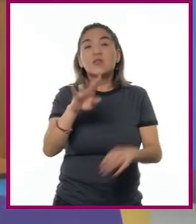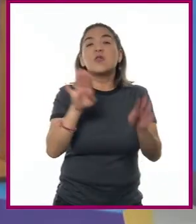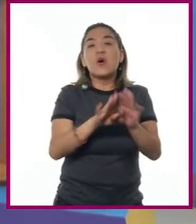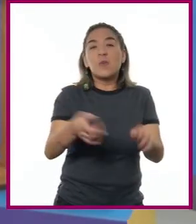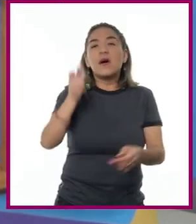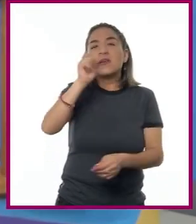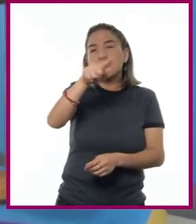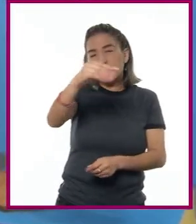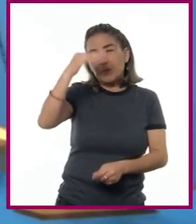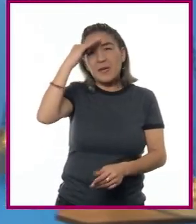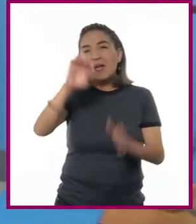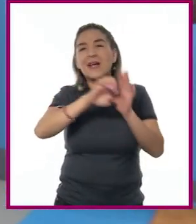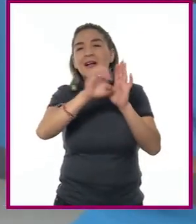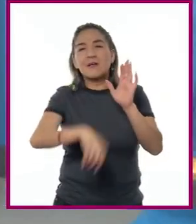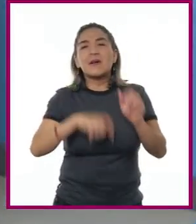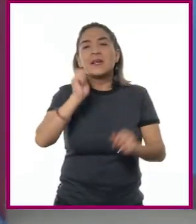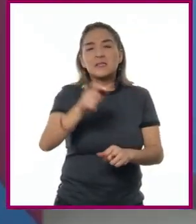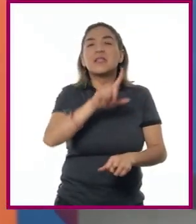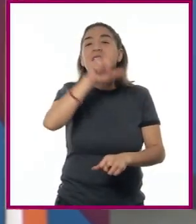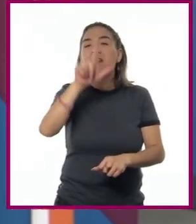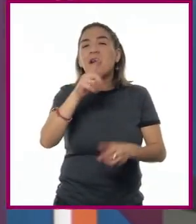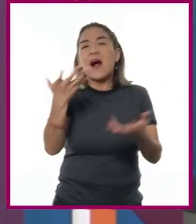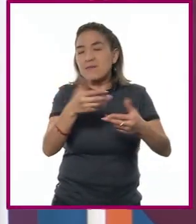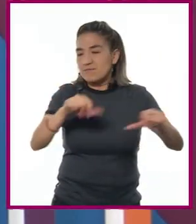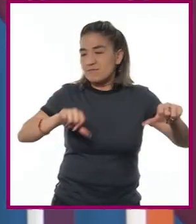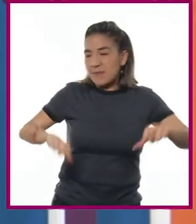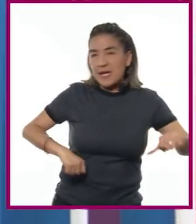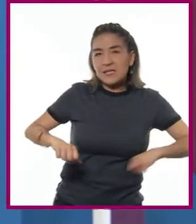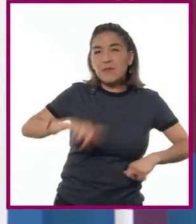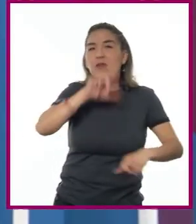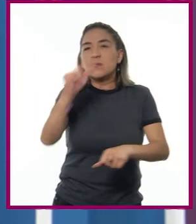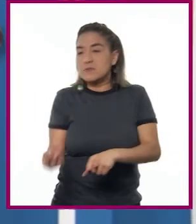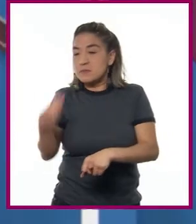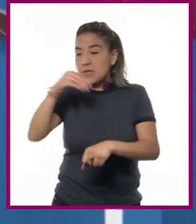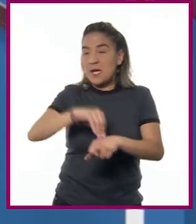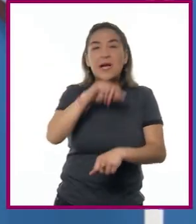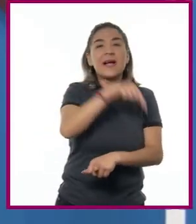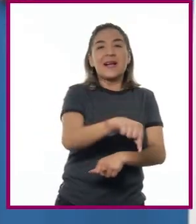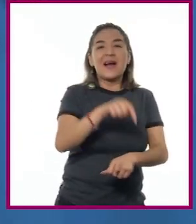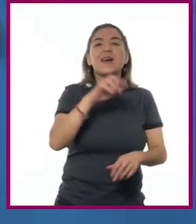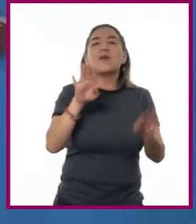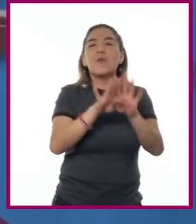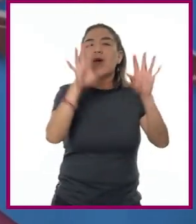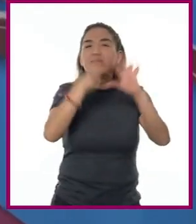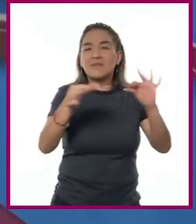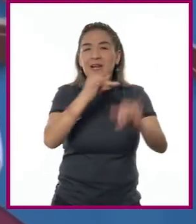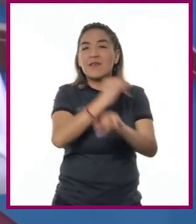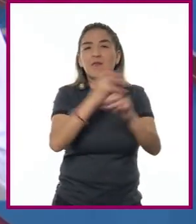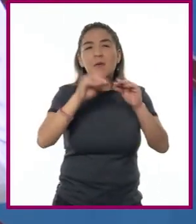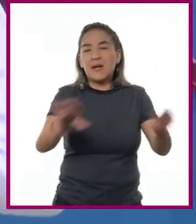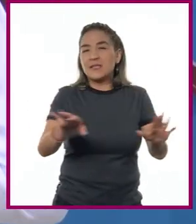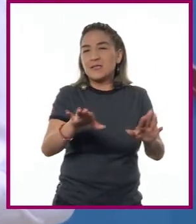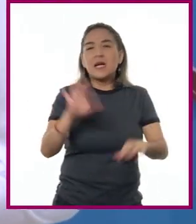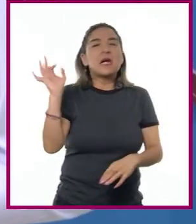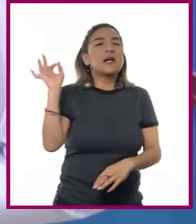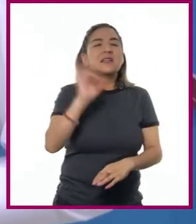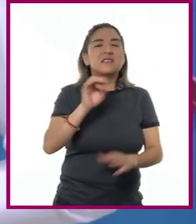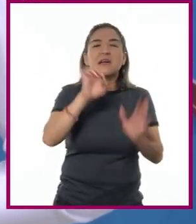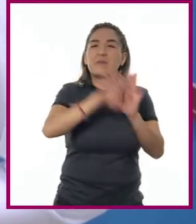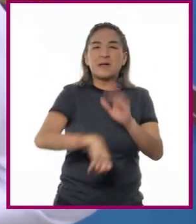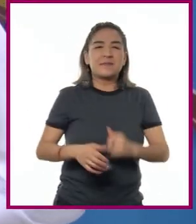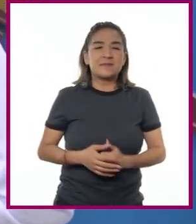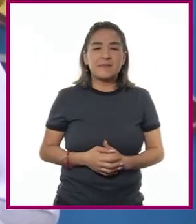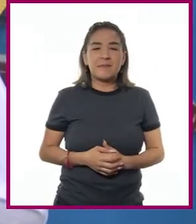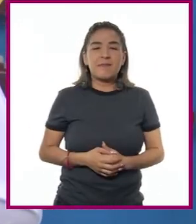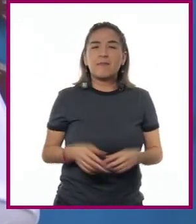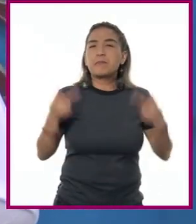una analogía y luego la aplicamos al tema de la rendición de cuentas. Supongamos que alguien tiene un dolor de